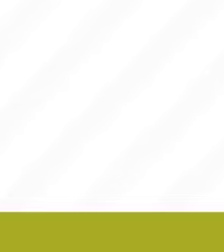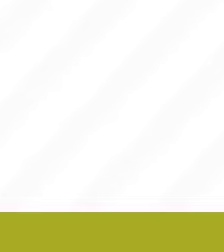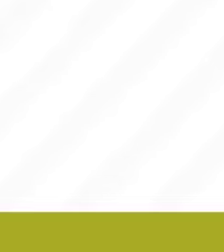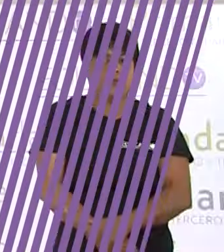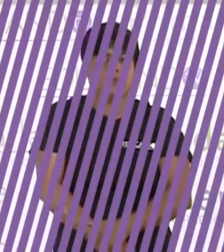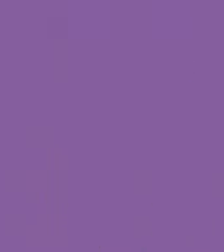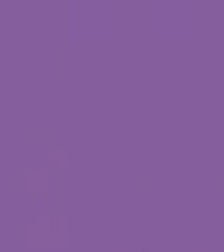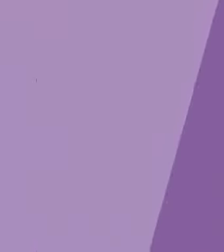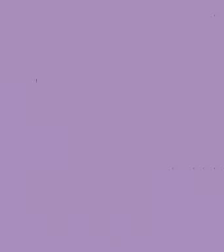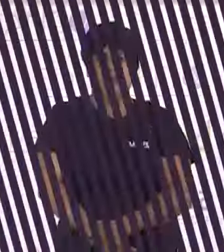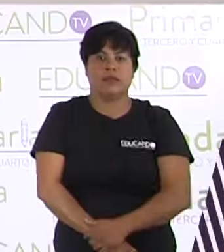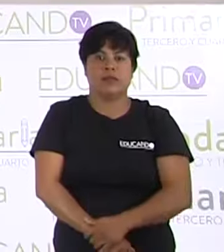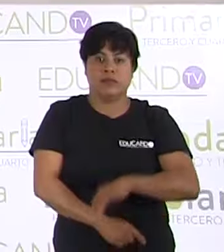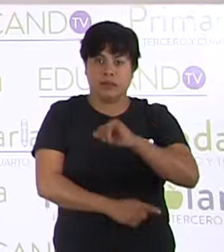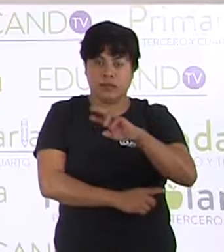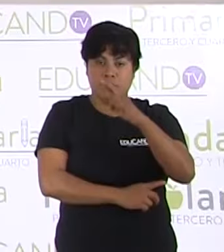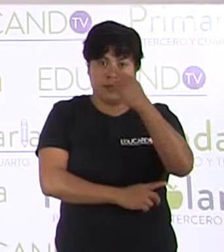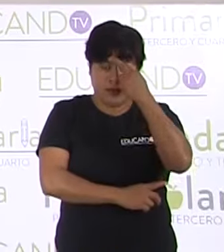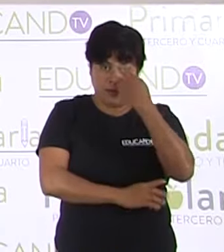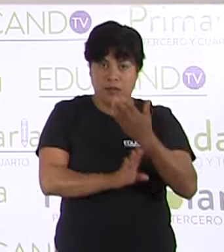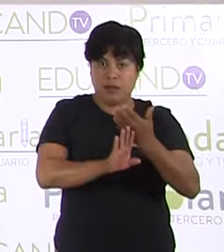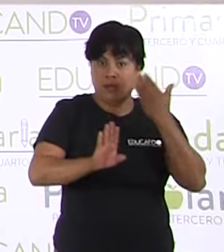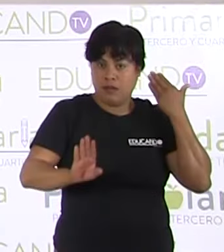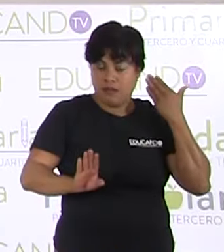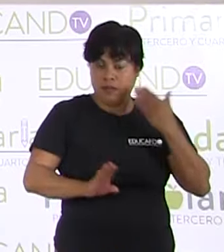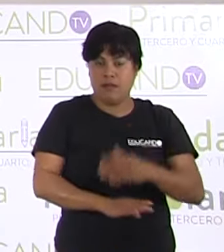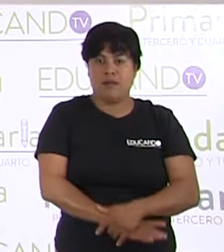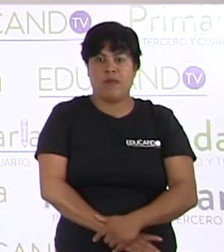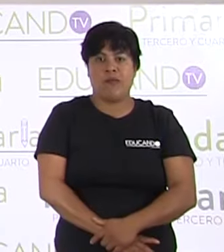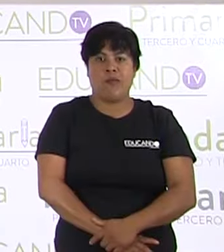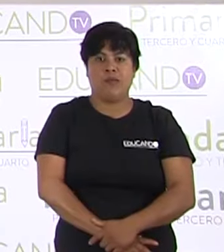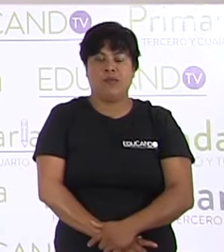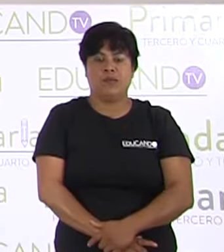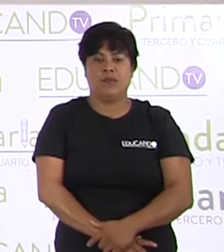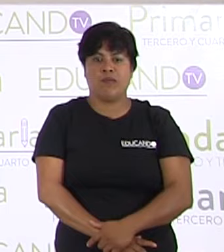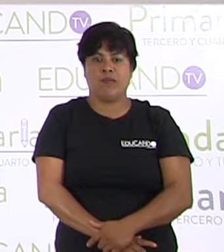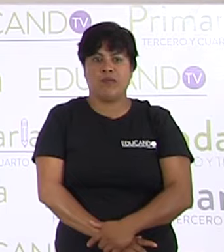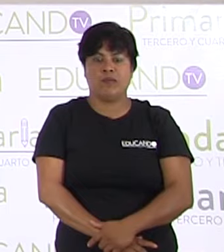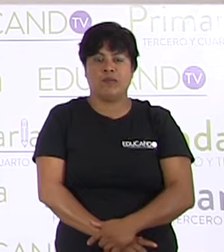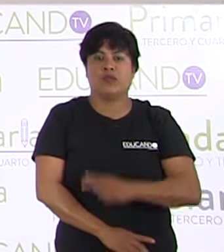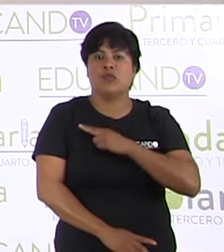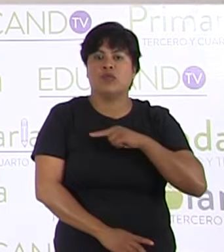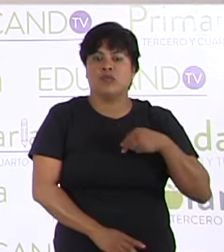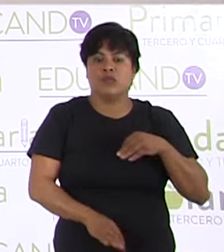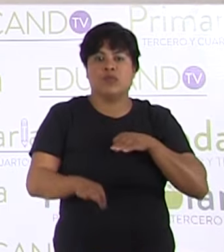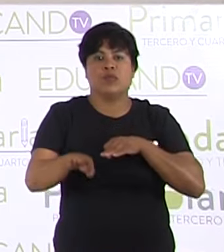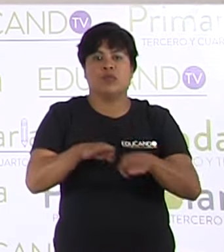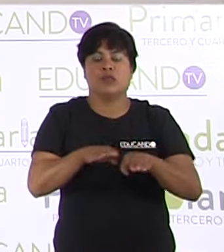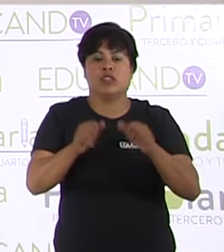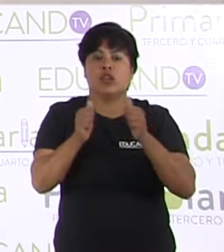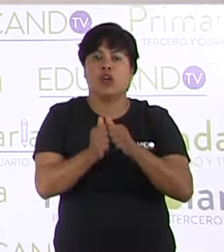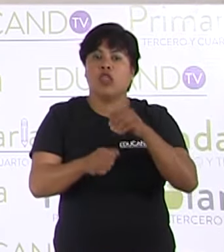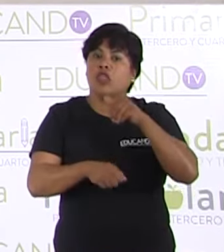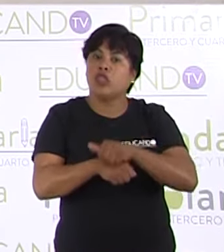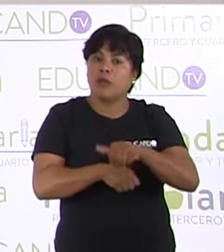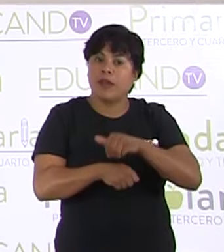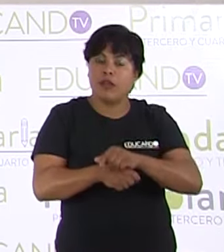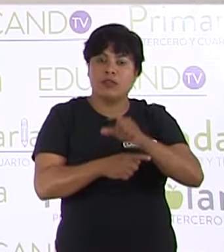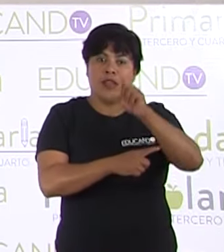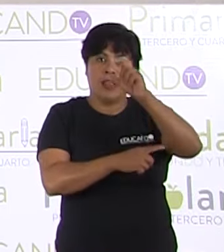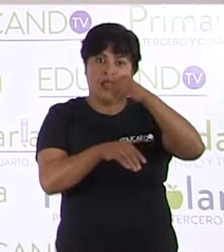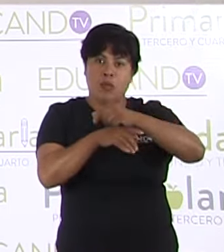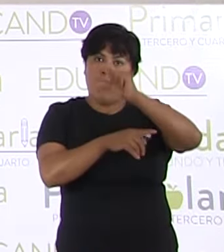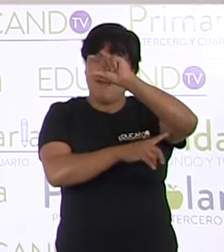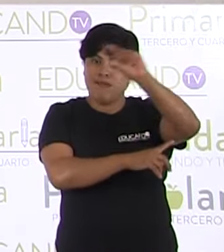copiado si recordarán en alguna clase pasada trabajamos con la representación de números fraccionarios y